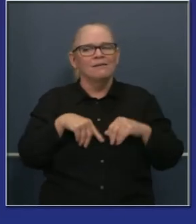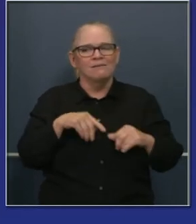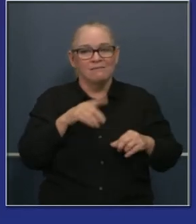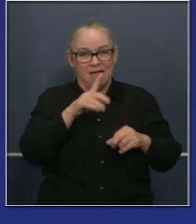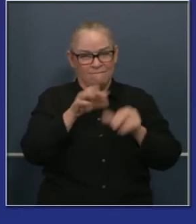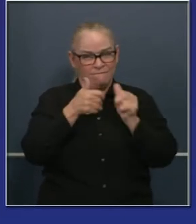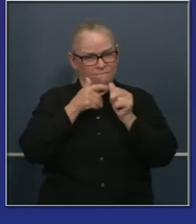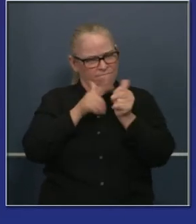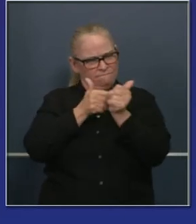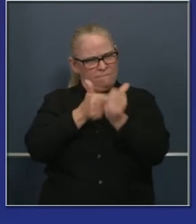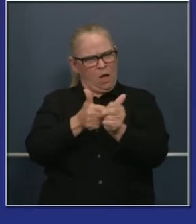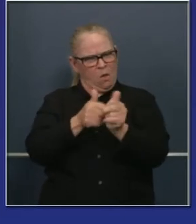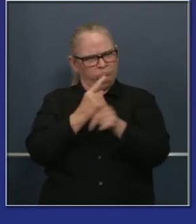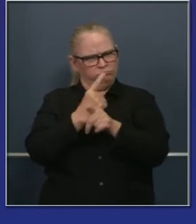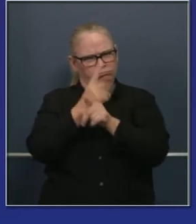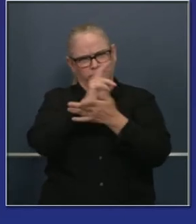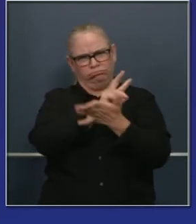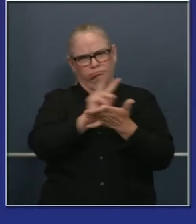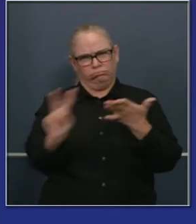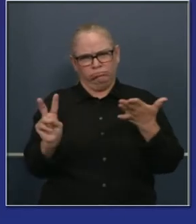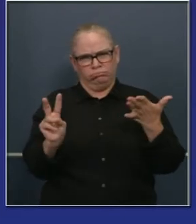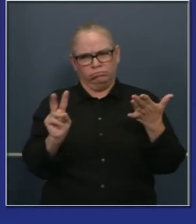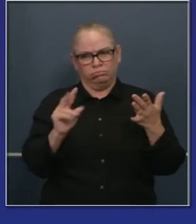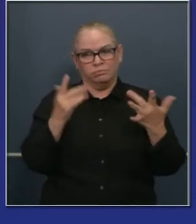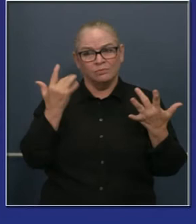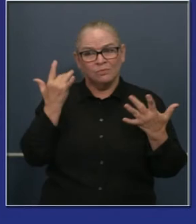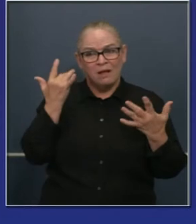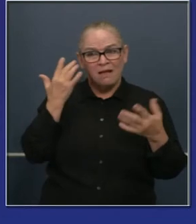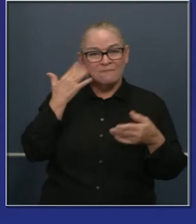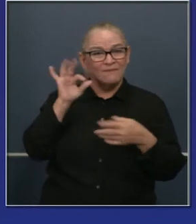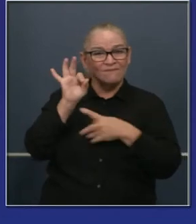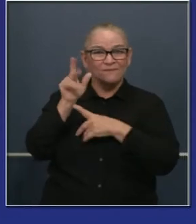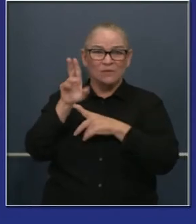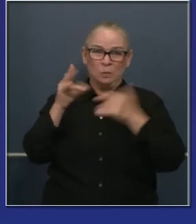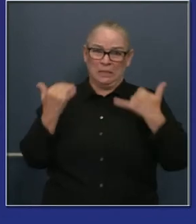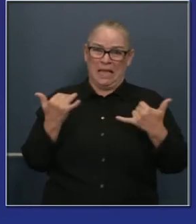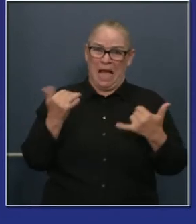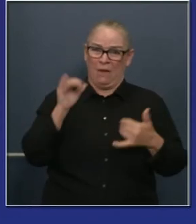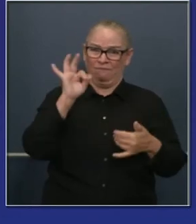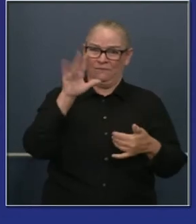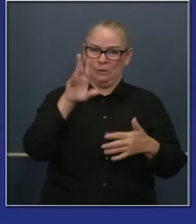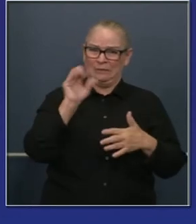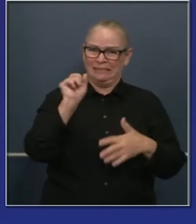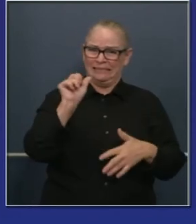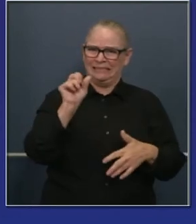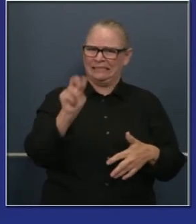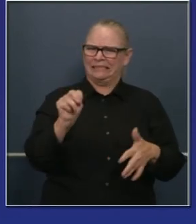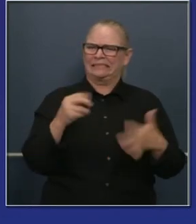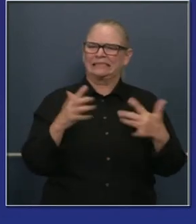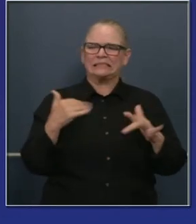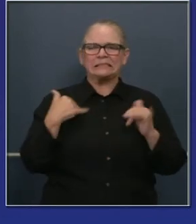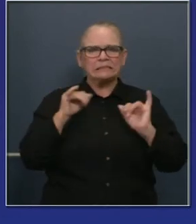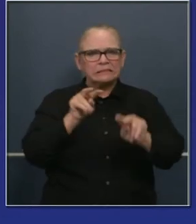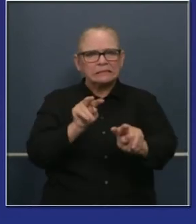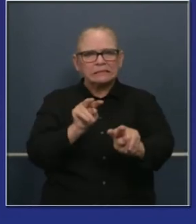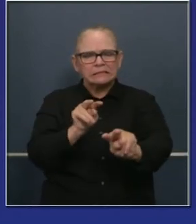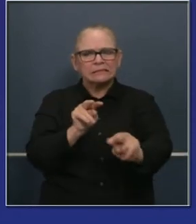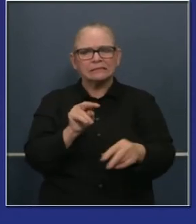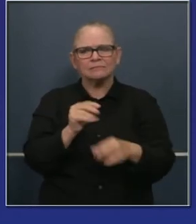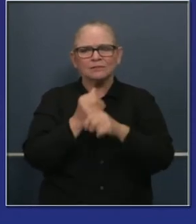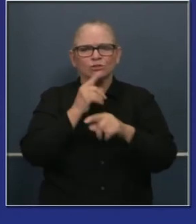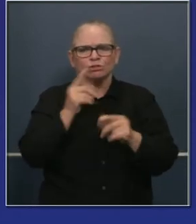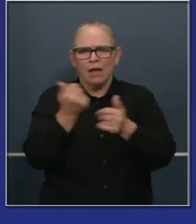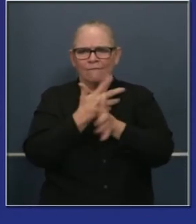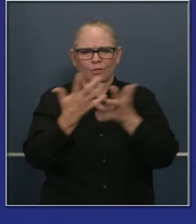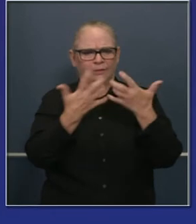buenos resultados en el invierno y en la temporada de resfriados para llegar a llegar al punto donde el sistema de salud